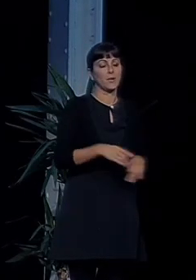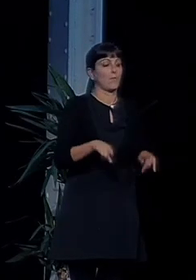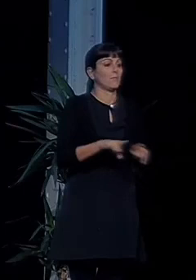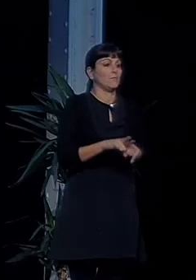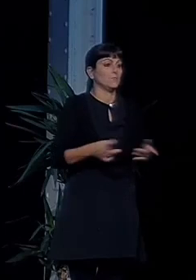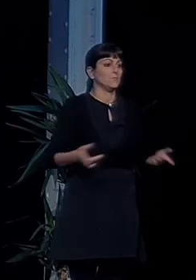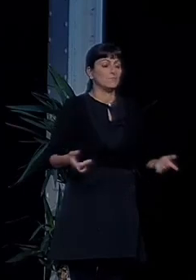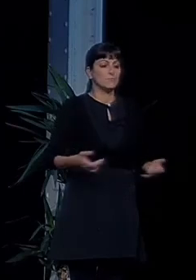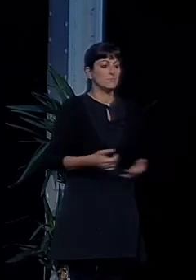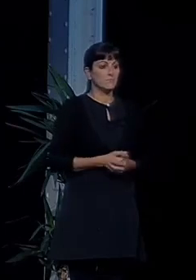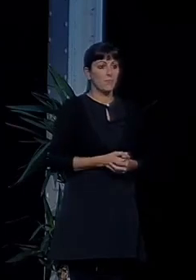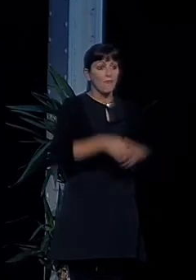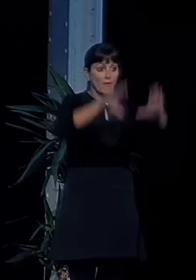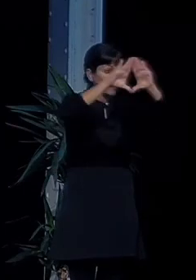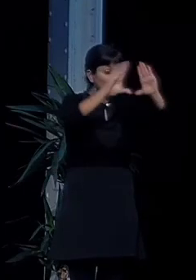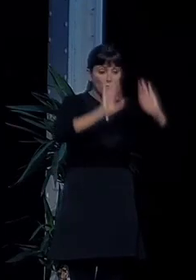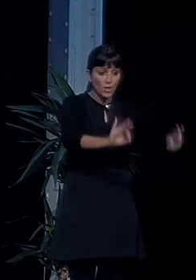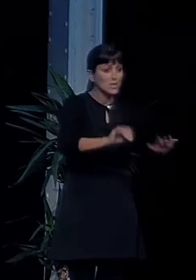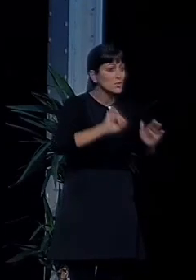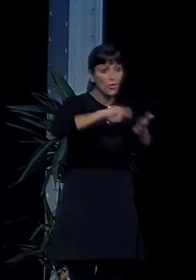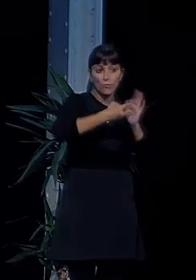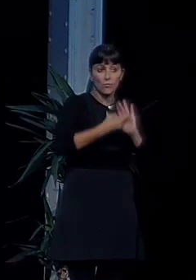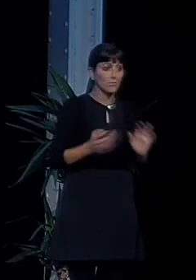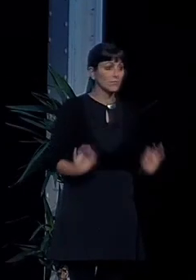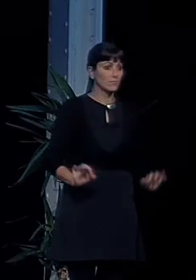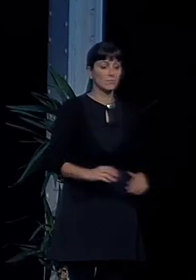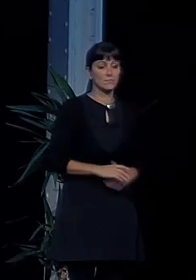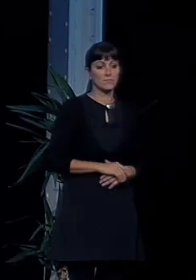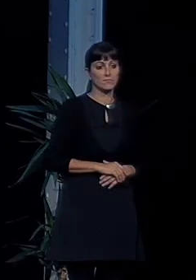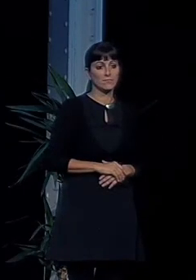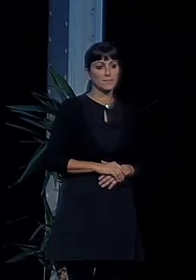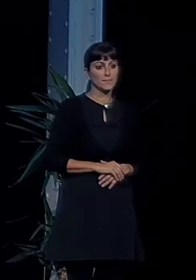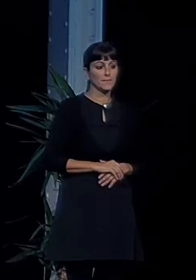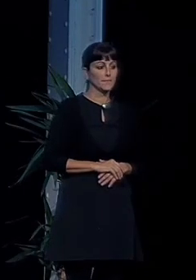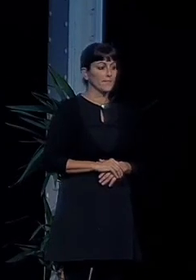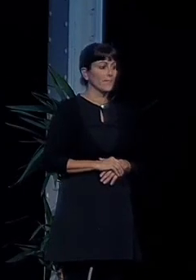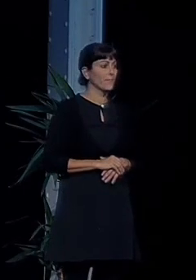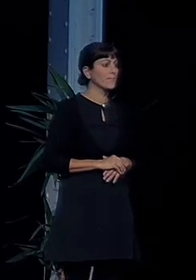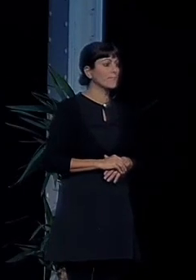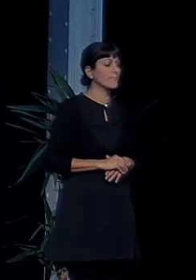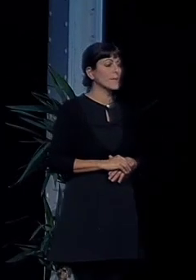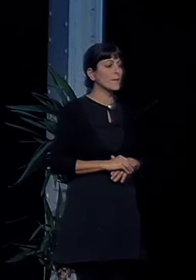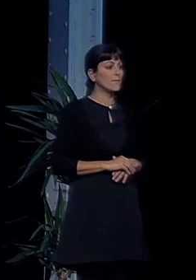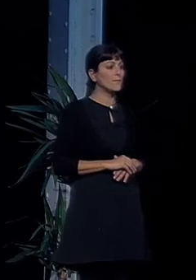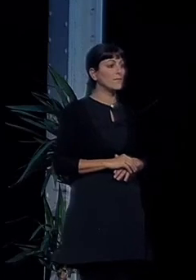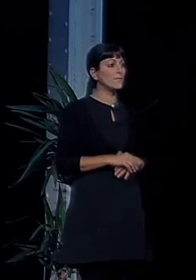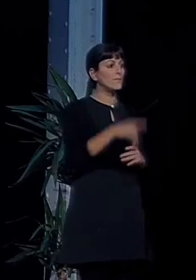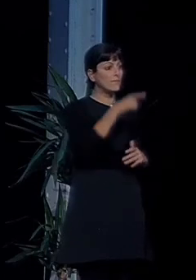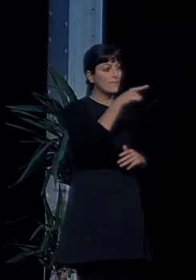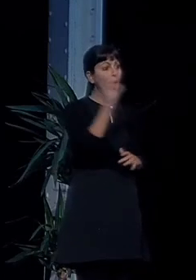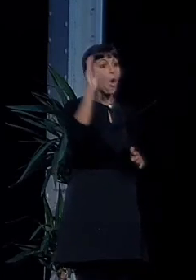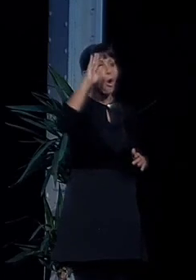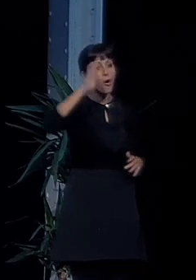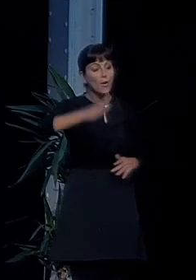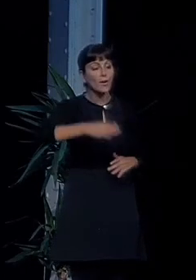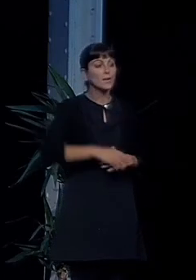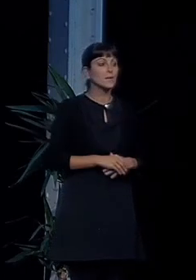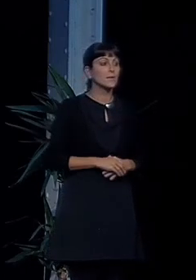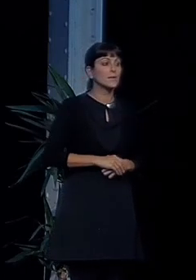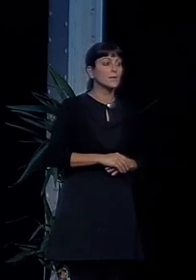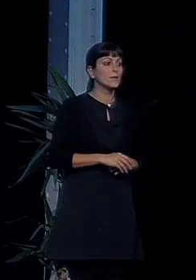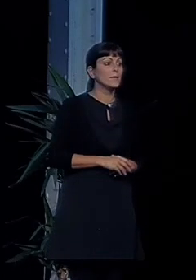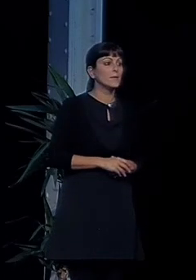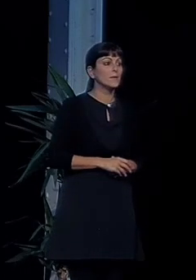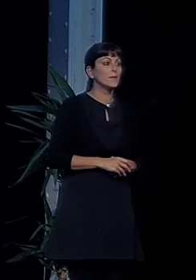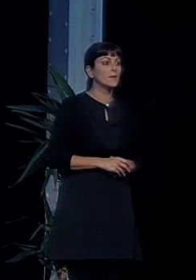sea, no... Feminismo. Punto. Sí. Hola. No sé, antes me habían dado el micro y